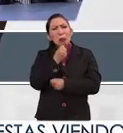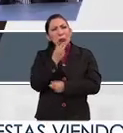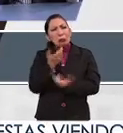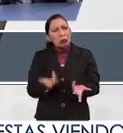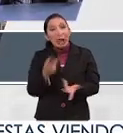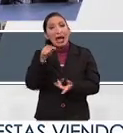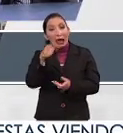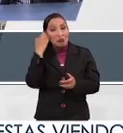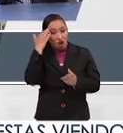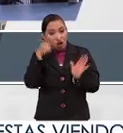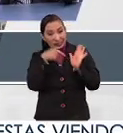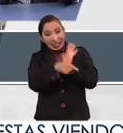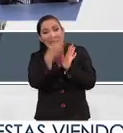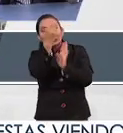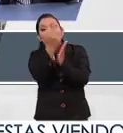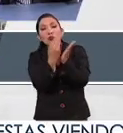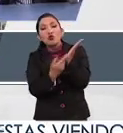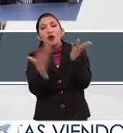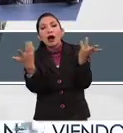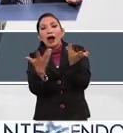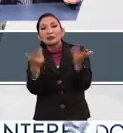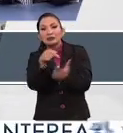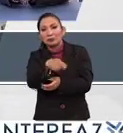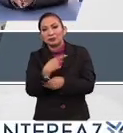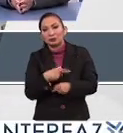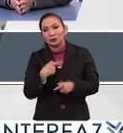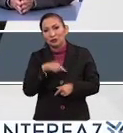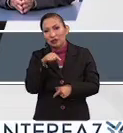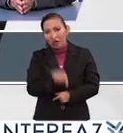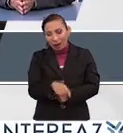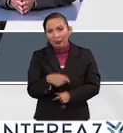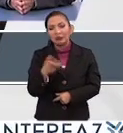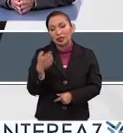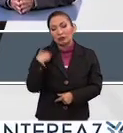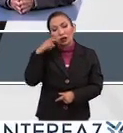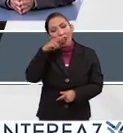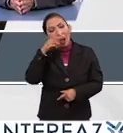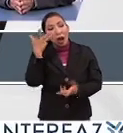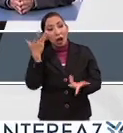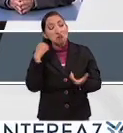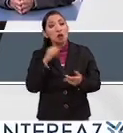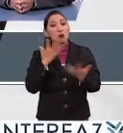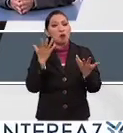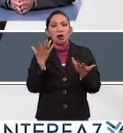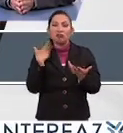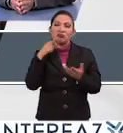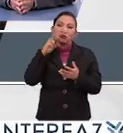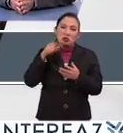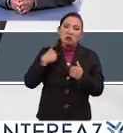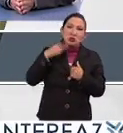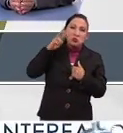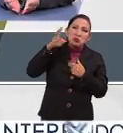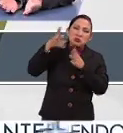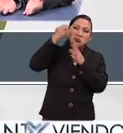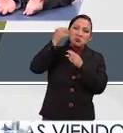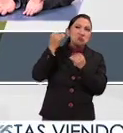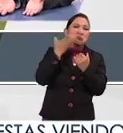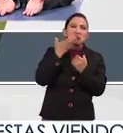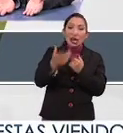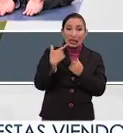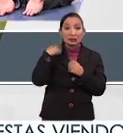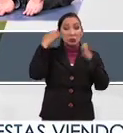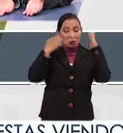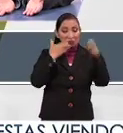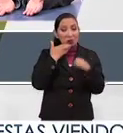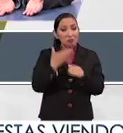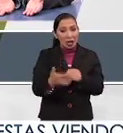bonito tributo de los moneros, a quien ellos consideran pues su profesor o su ejemplo a seguir. Es una exposición que está